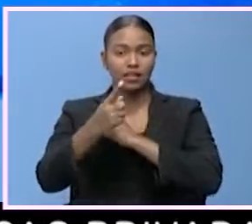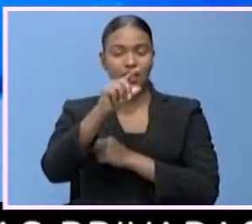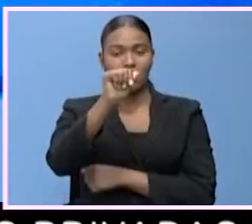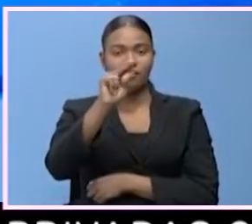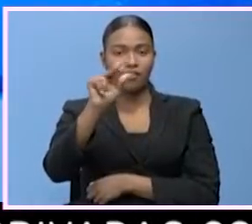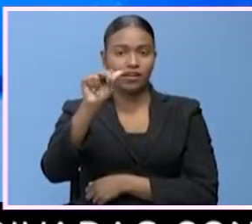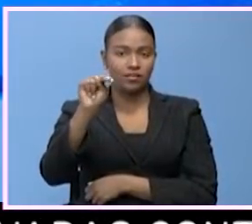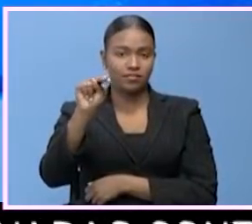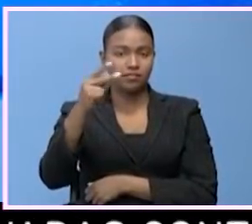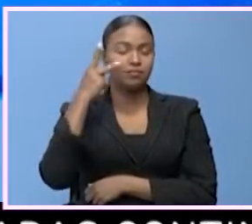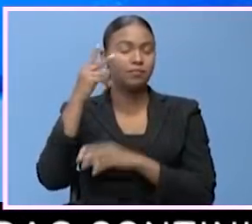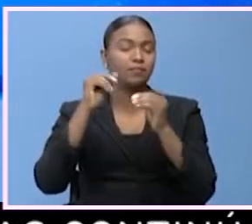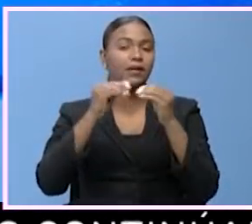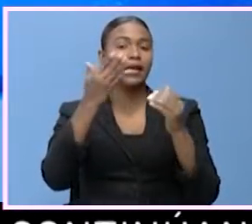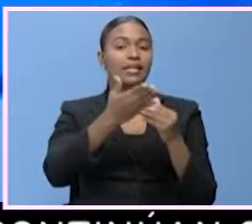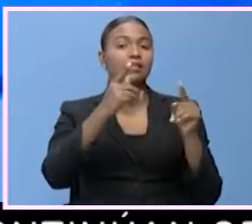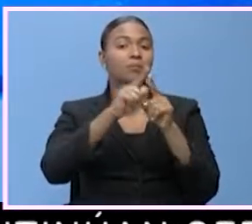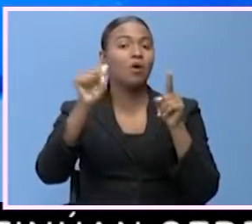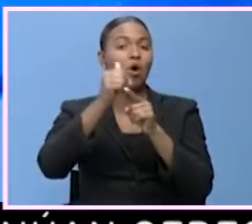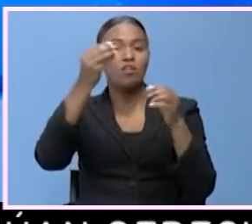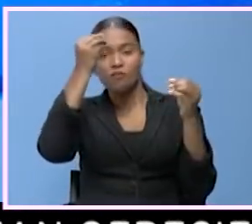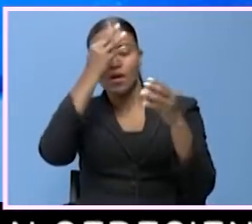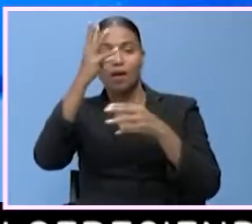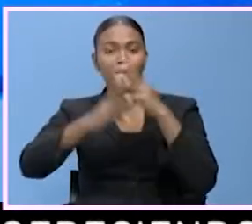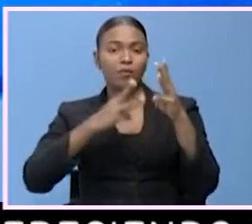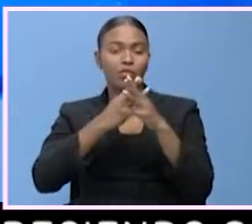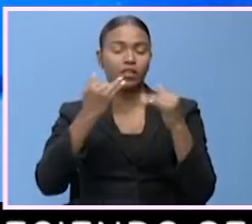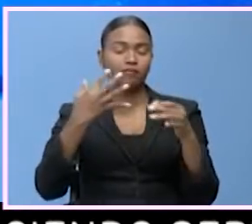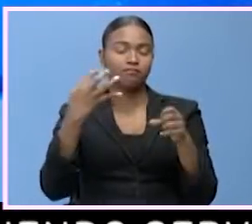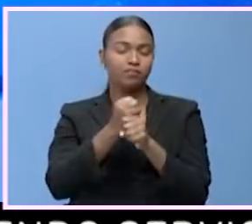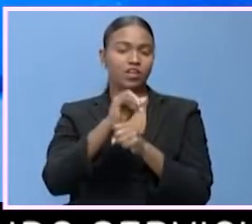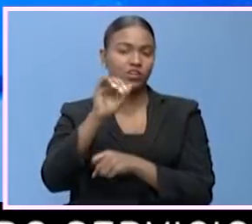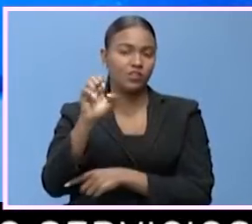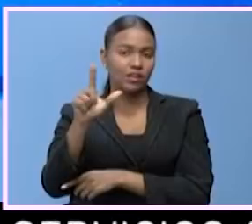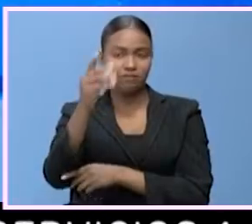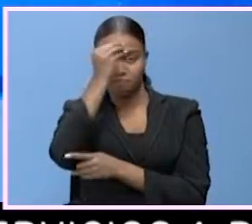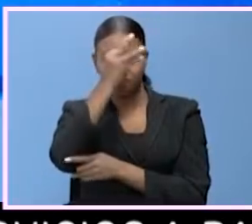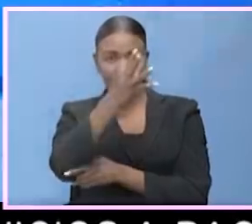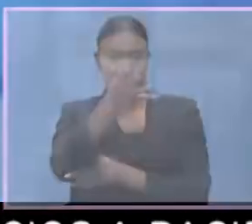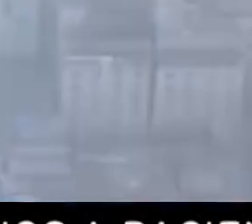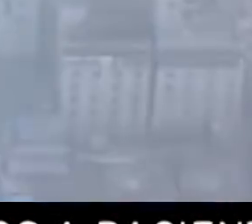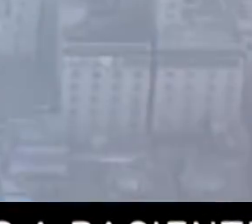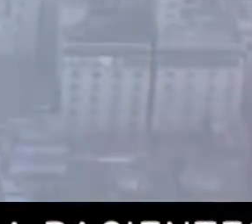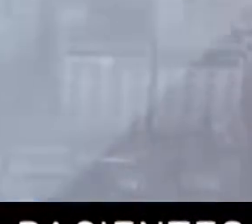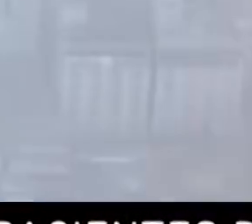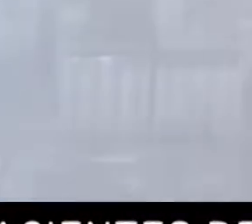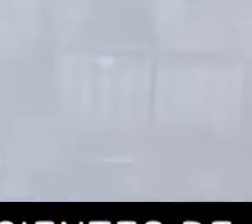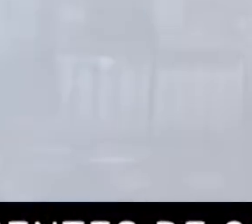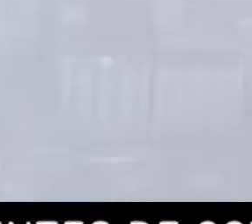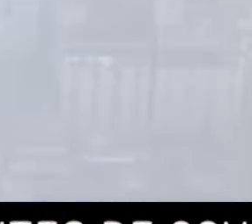Navalny. Veamos detalles de esta y otras notas del mundo con Joel Suriel en el siguiente resumen.